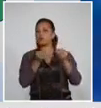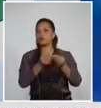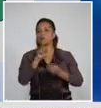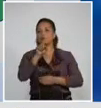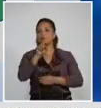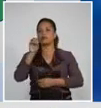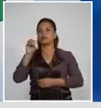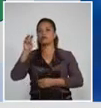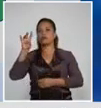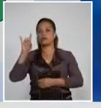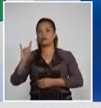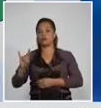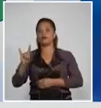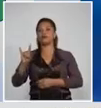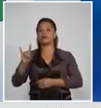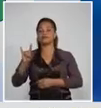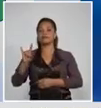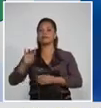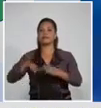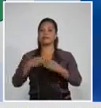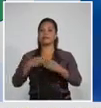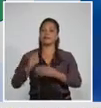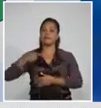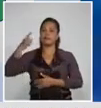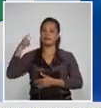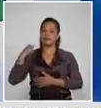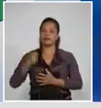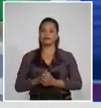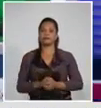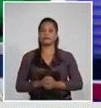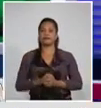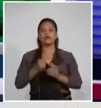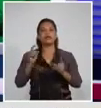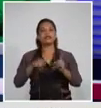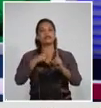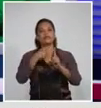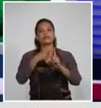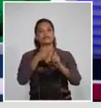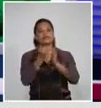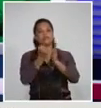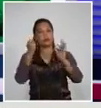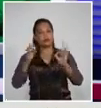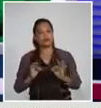casos en el día de ayer. Se confirman, como ya yo había dicho,